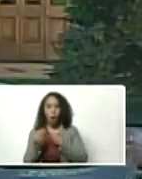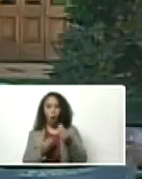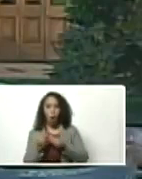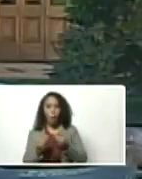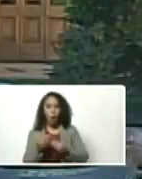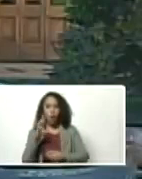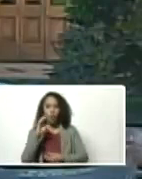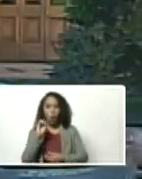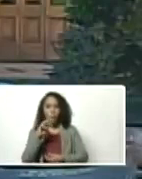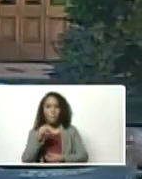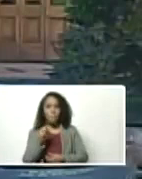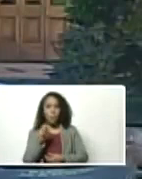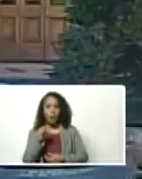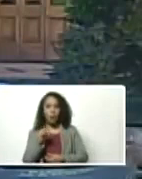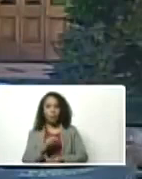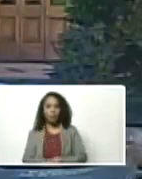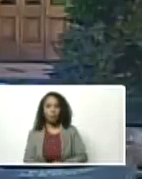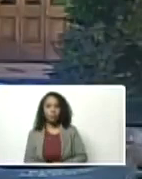Román Maniglia,